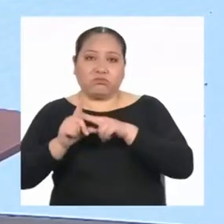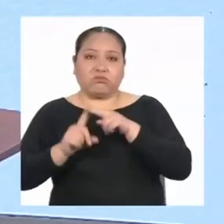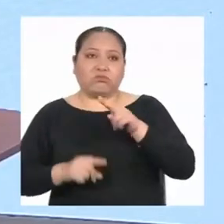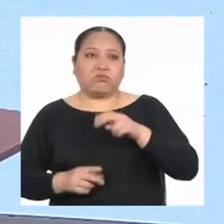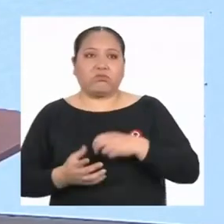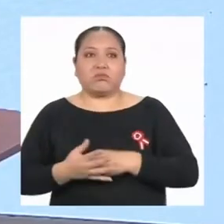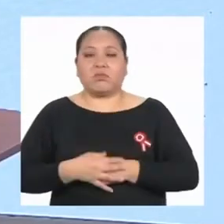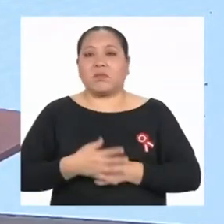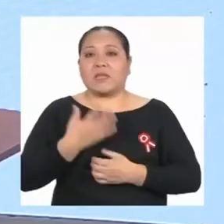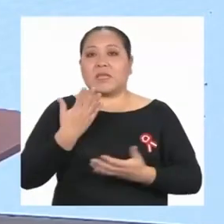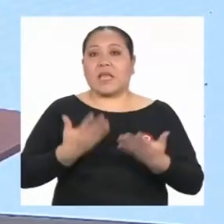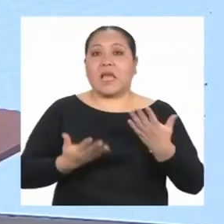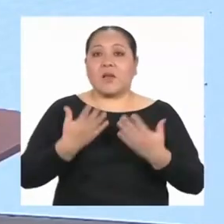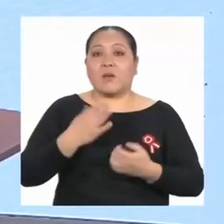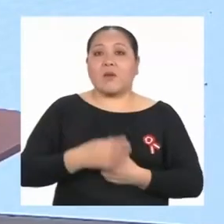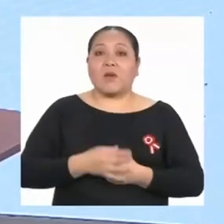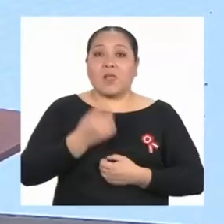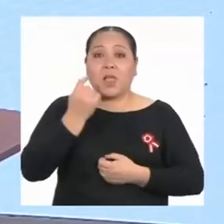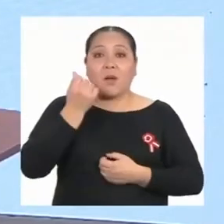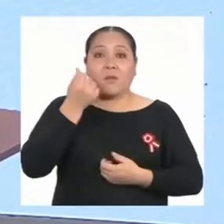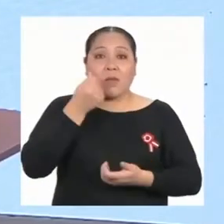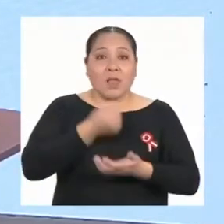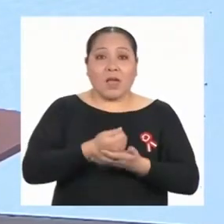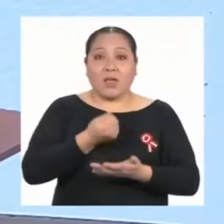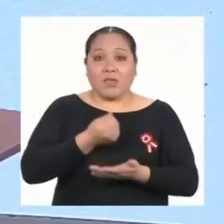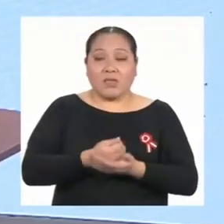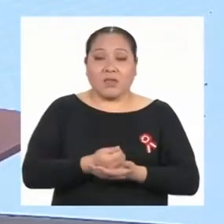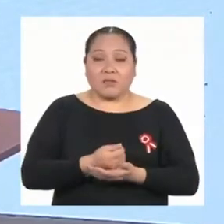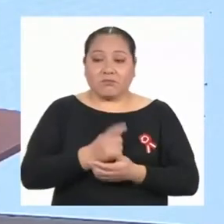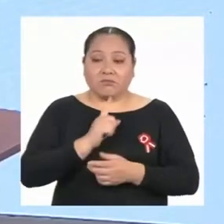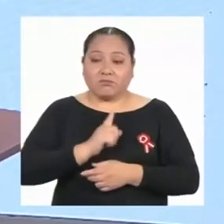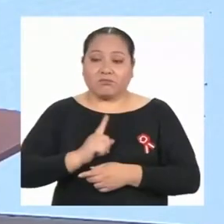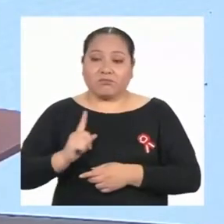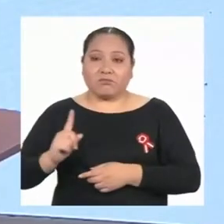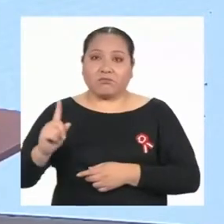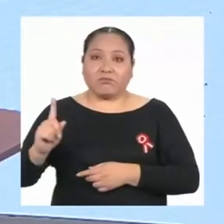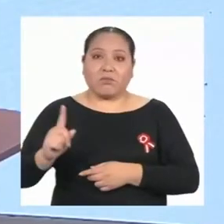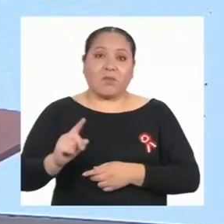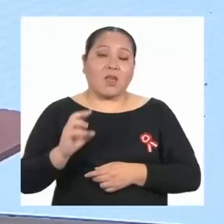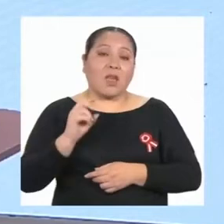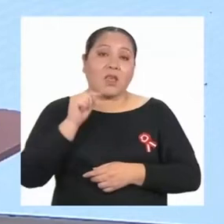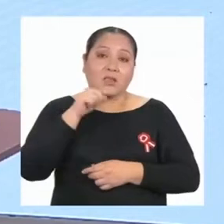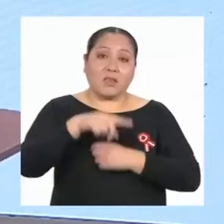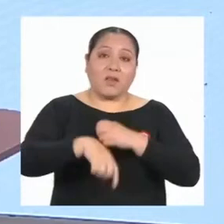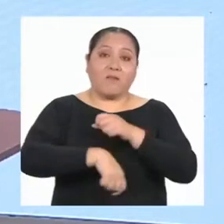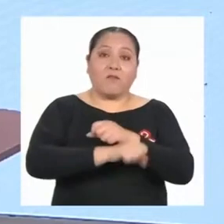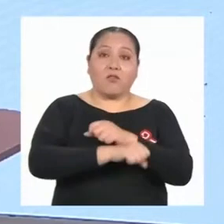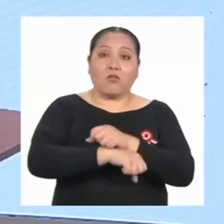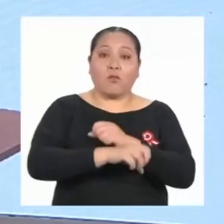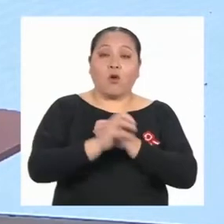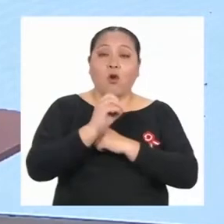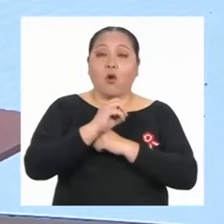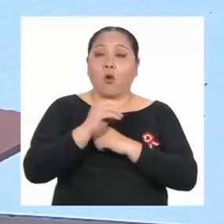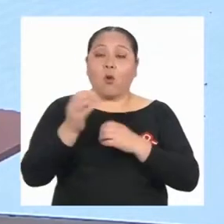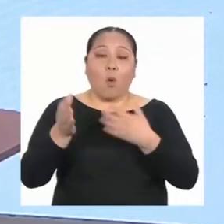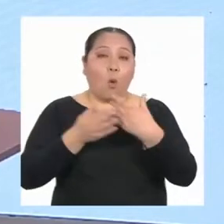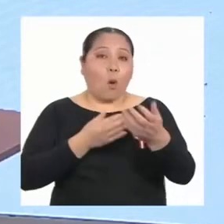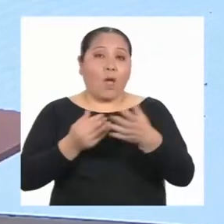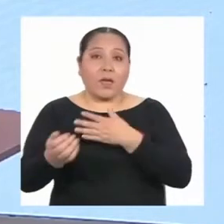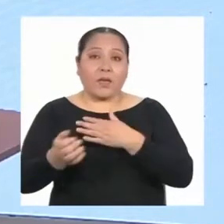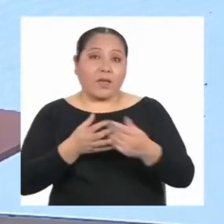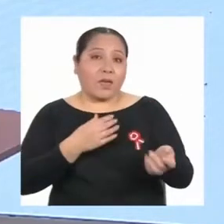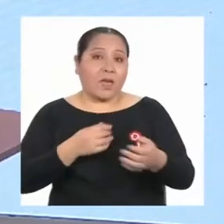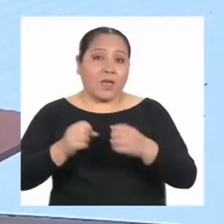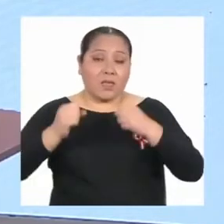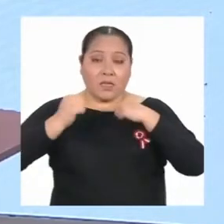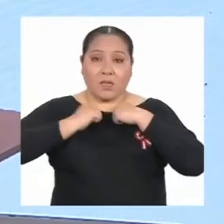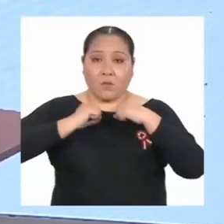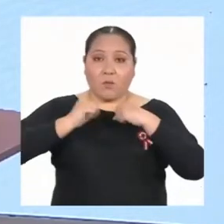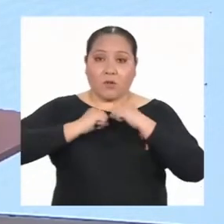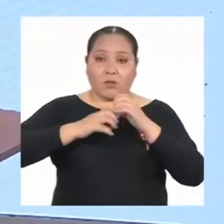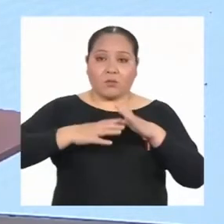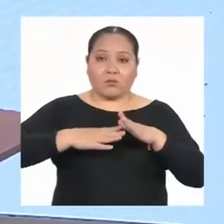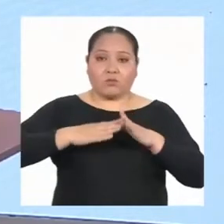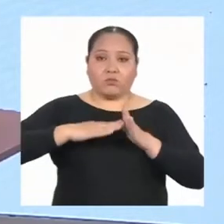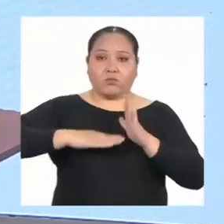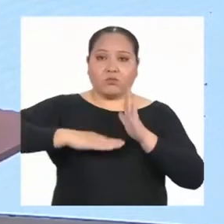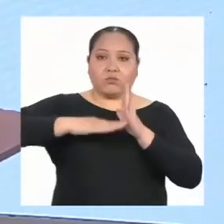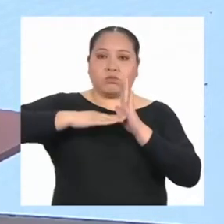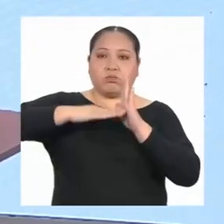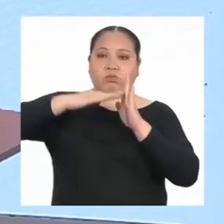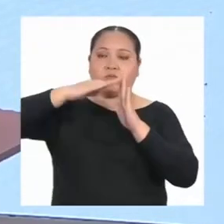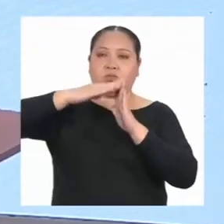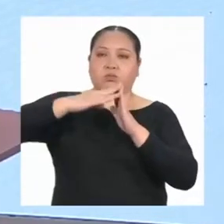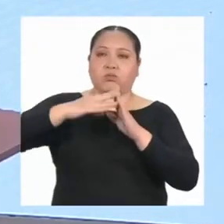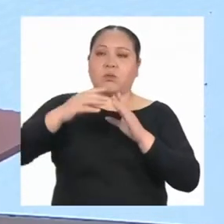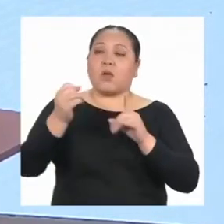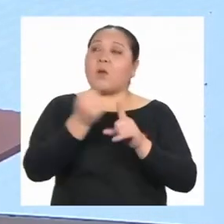la asistencia se recauda dinero. Y con eso el fútbol o cualquier otro deporte crece. La violencia en el deporte nos ha perjudicado